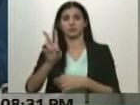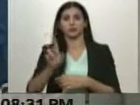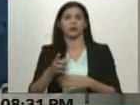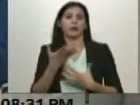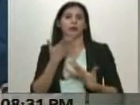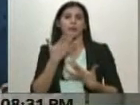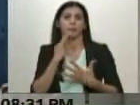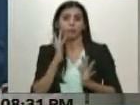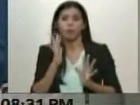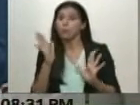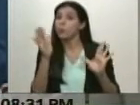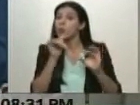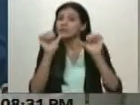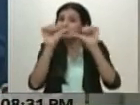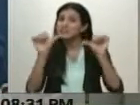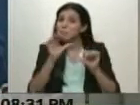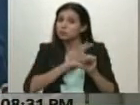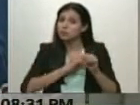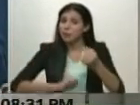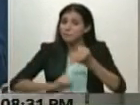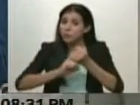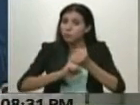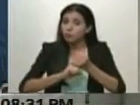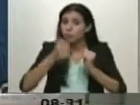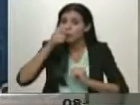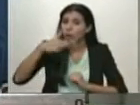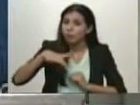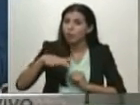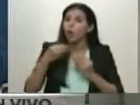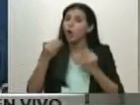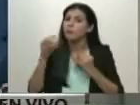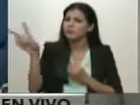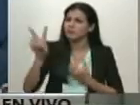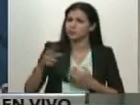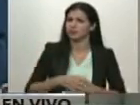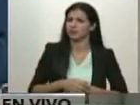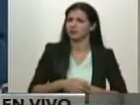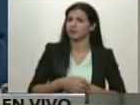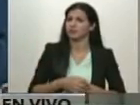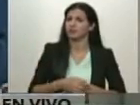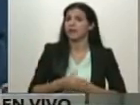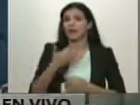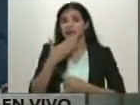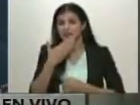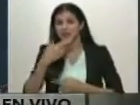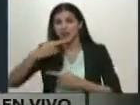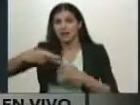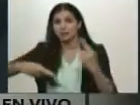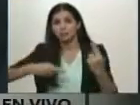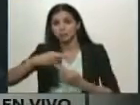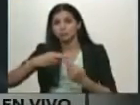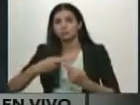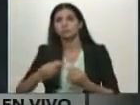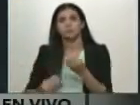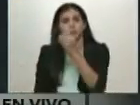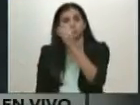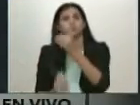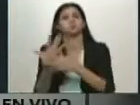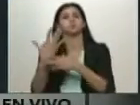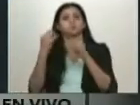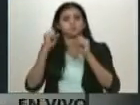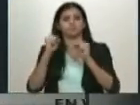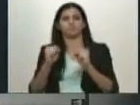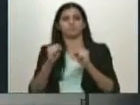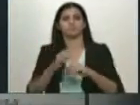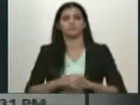si no tuviera este sistema social que gracias al esfuerzo revolucionario se constituyó, se